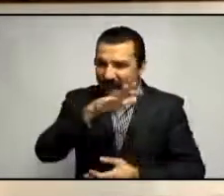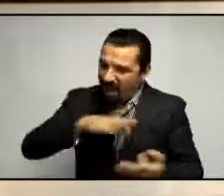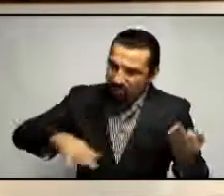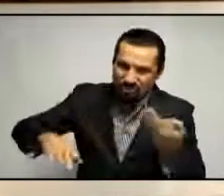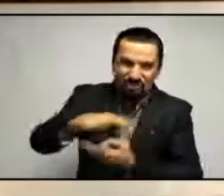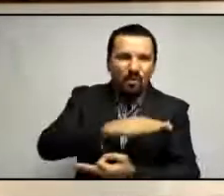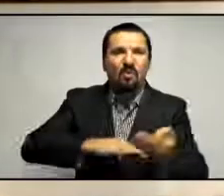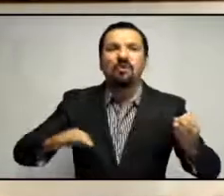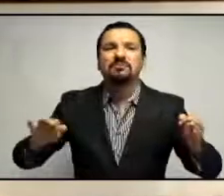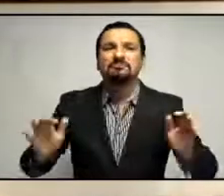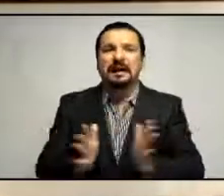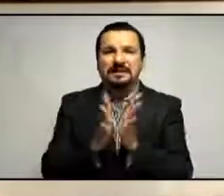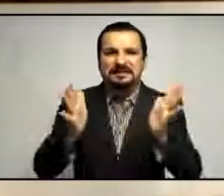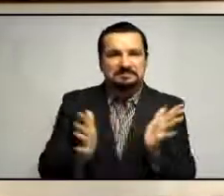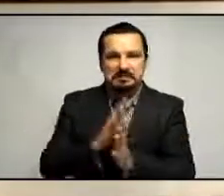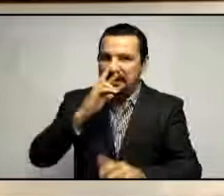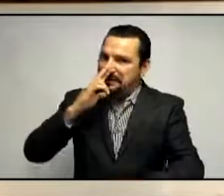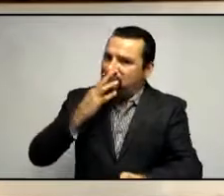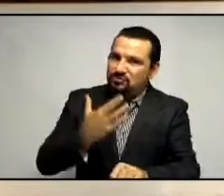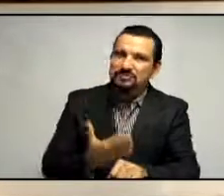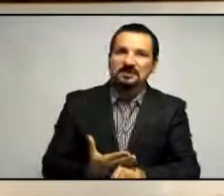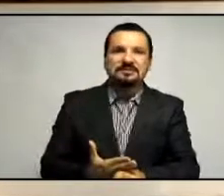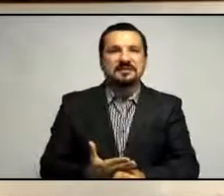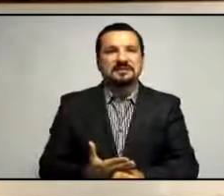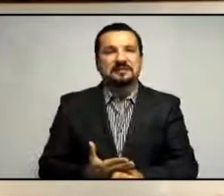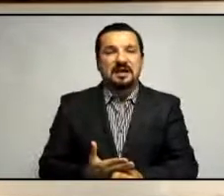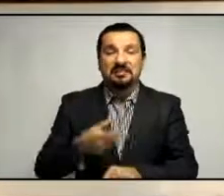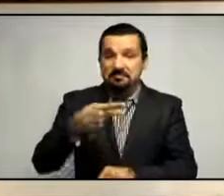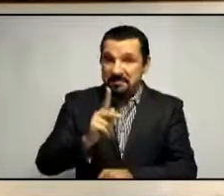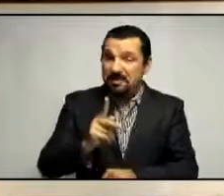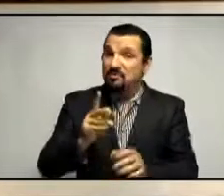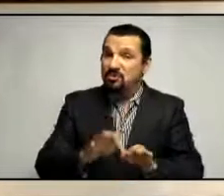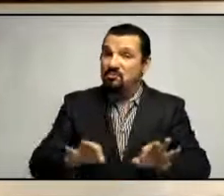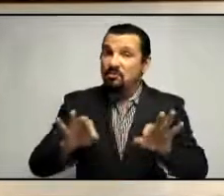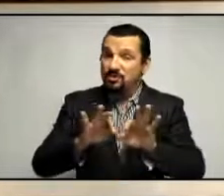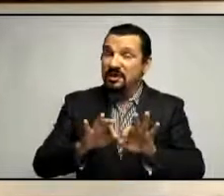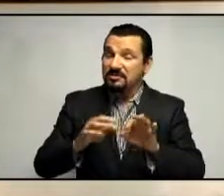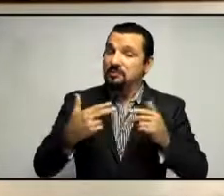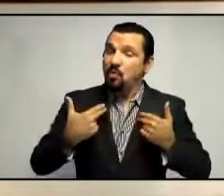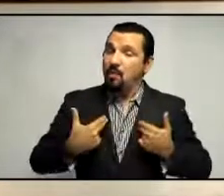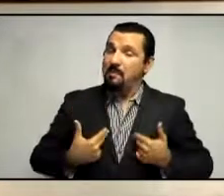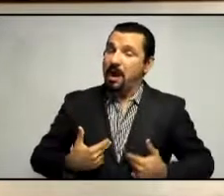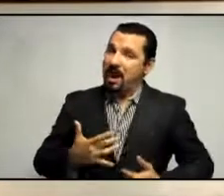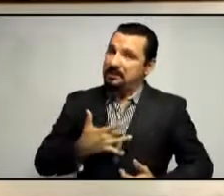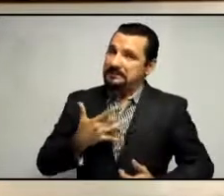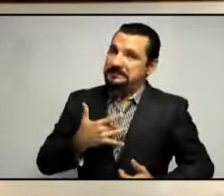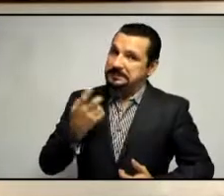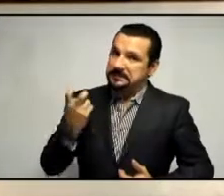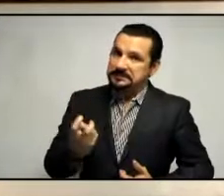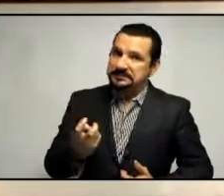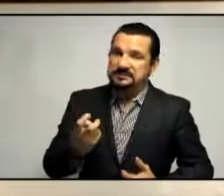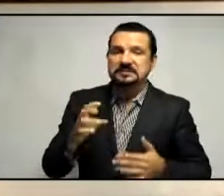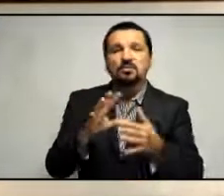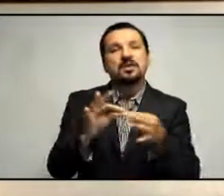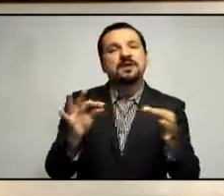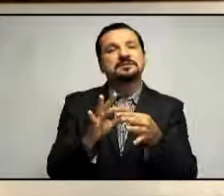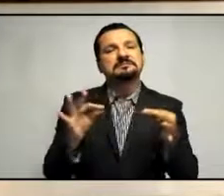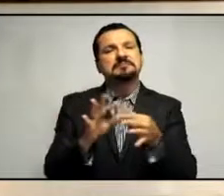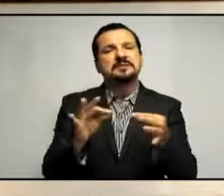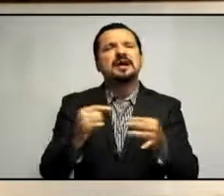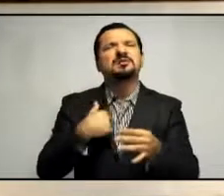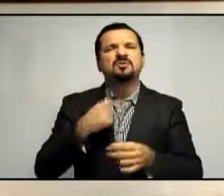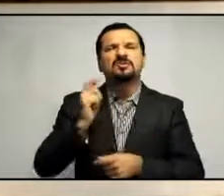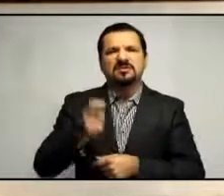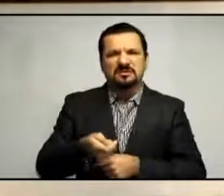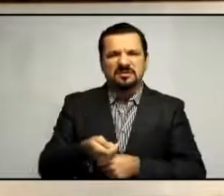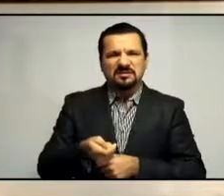actuar con más responsabilidad, pero sobre todo con más humanidad. Te voy a explicar a qué me refiero